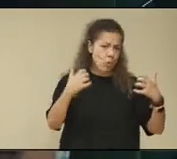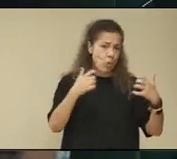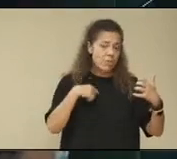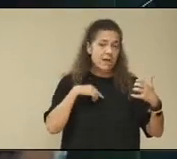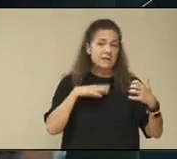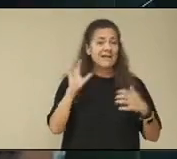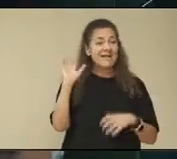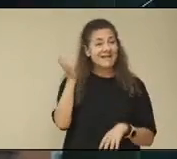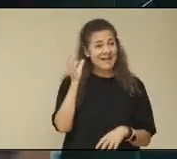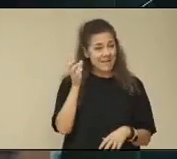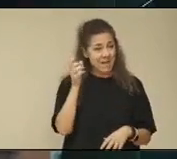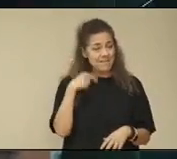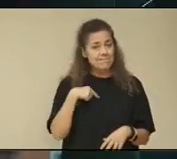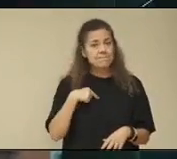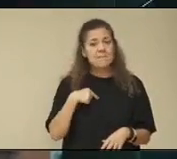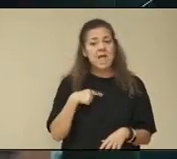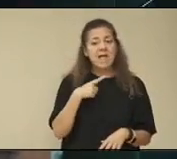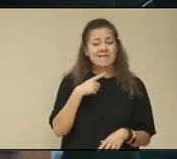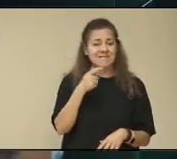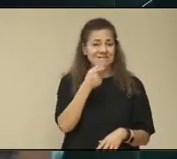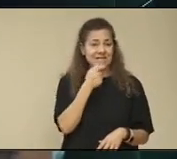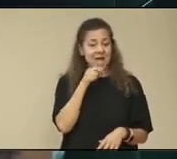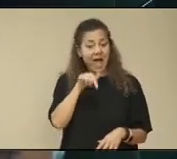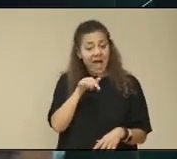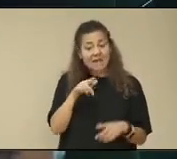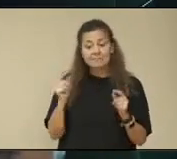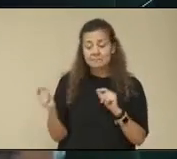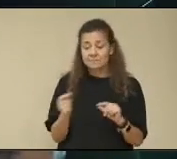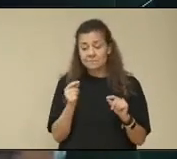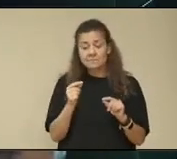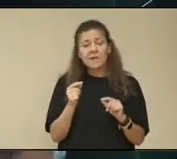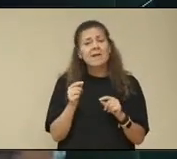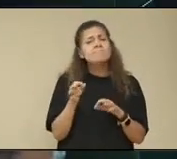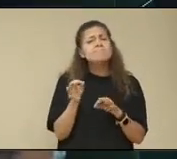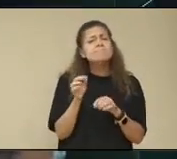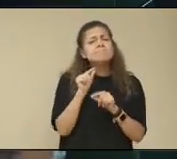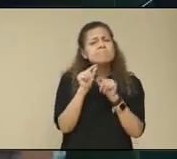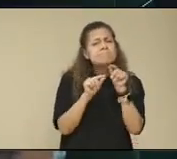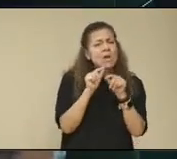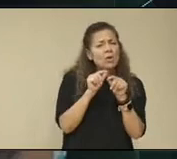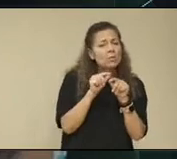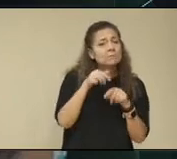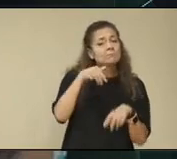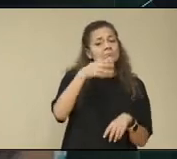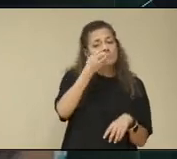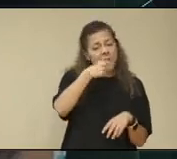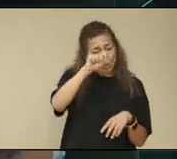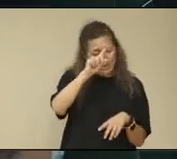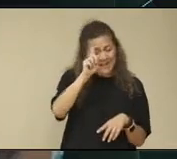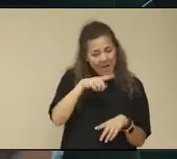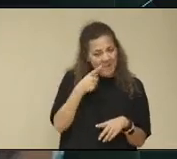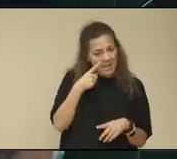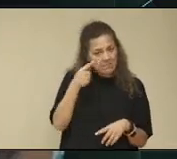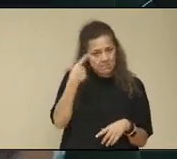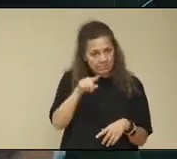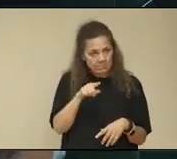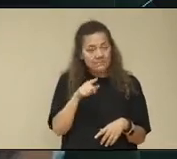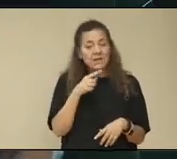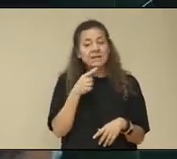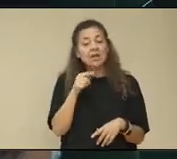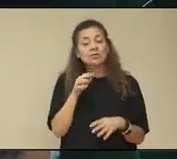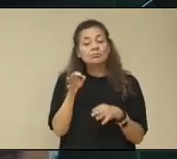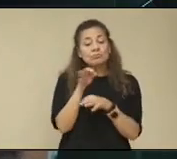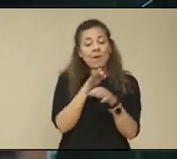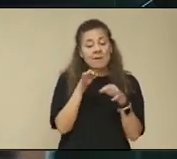COP26 en Glasgow, y vamos a ver en esa mesa redonda que microbios también tienen que ver, la microbiota ambiental y los